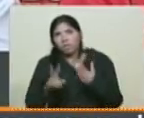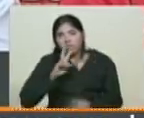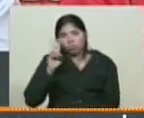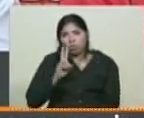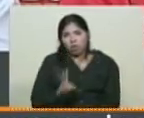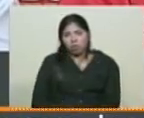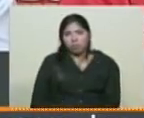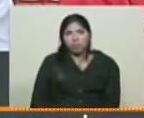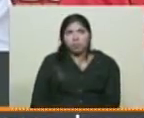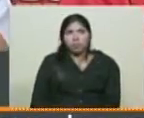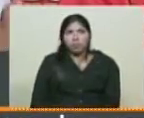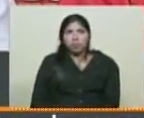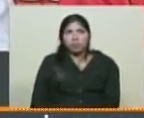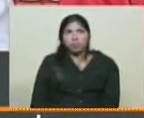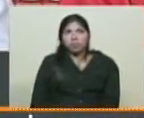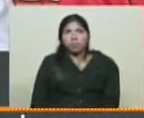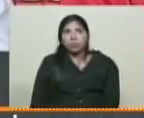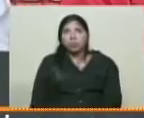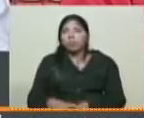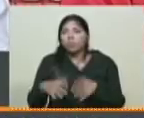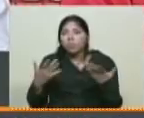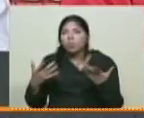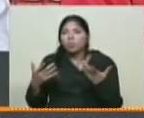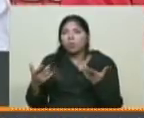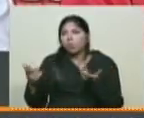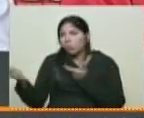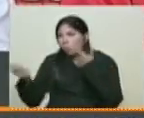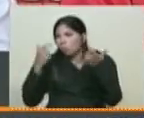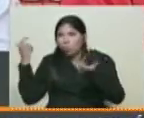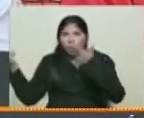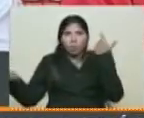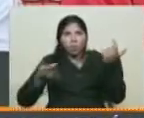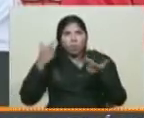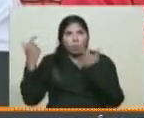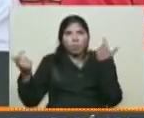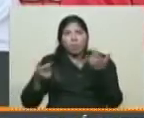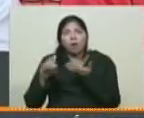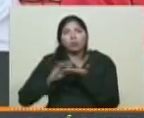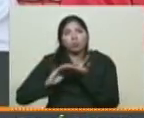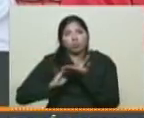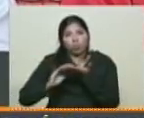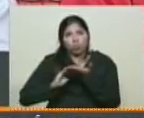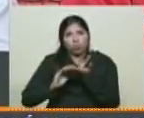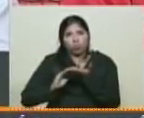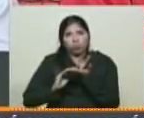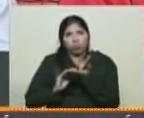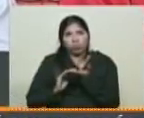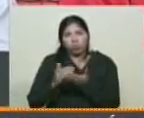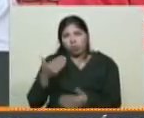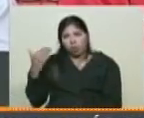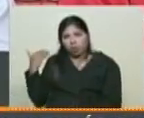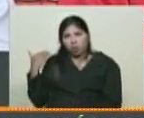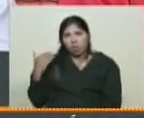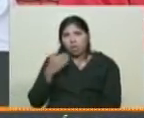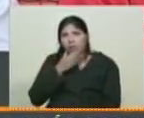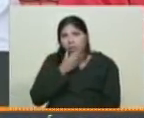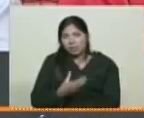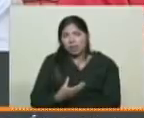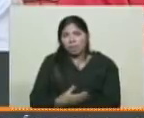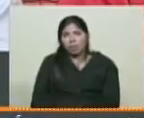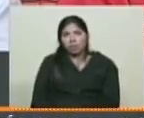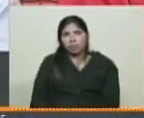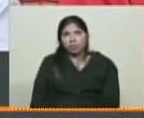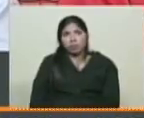dice, bueno, buscar resultados, como fue recientemente en el caso de Portugal cuando pasó en diciembre, y creemos nosotros